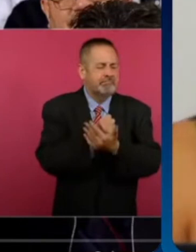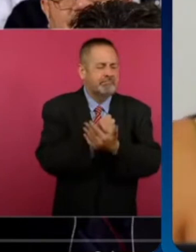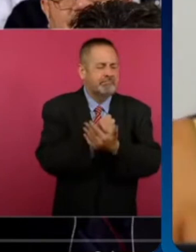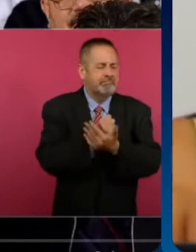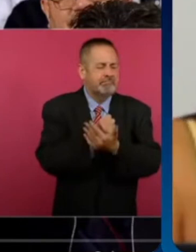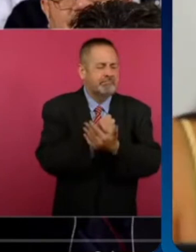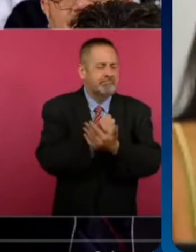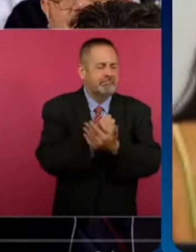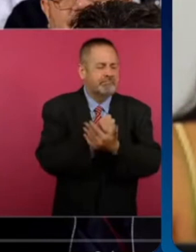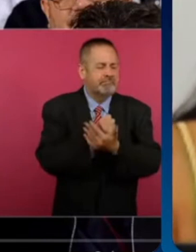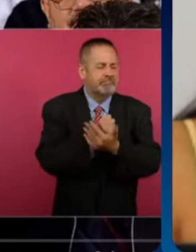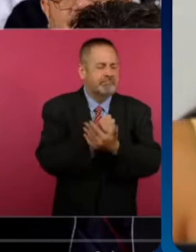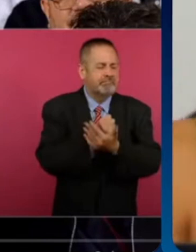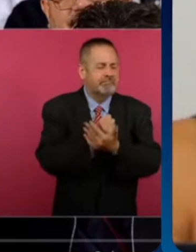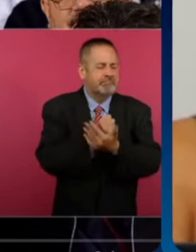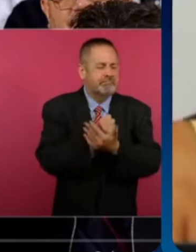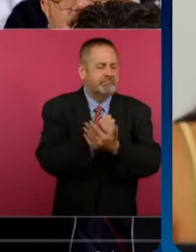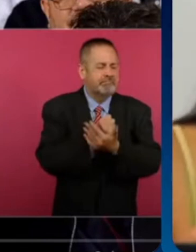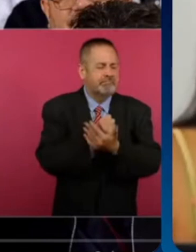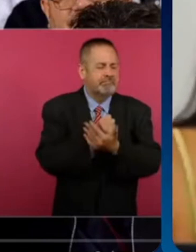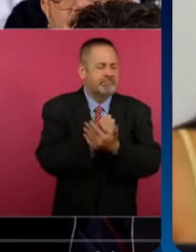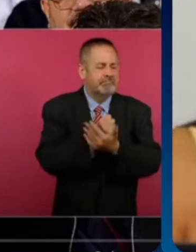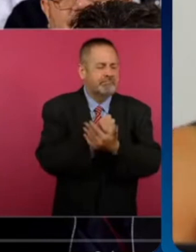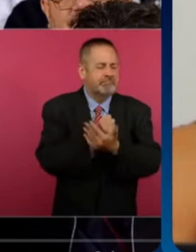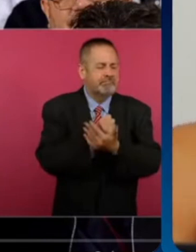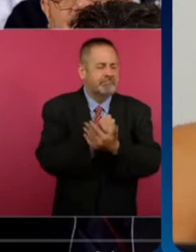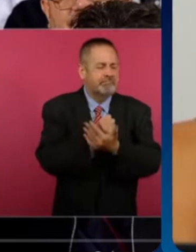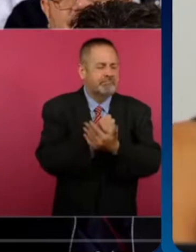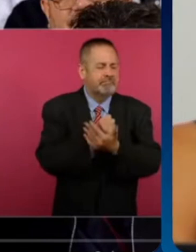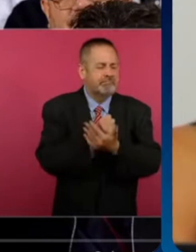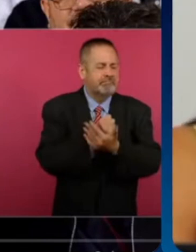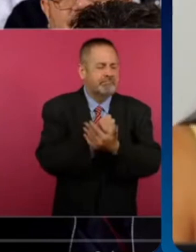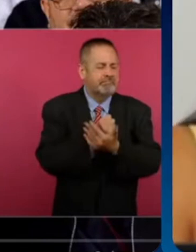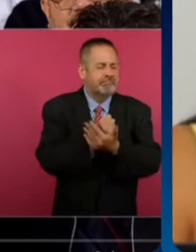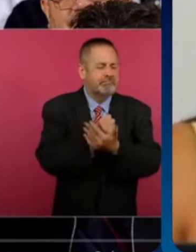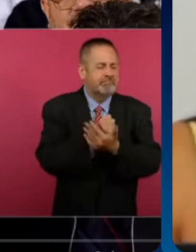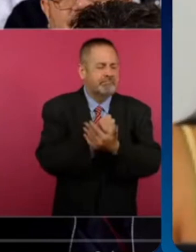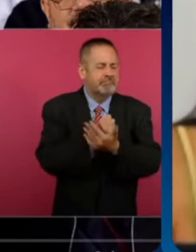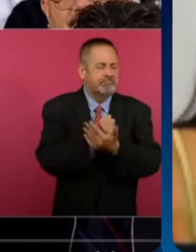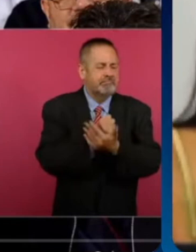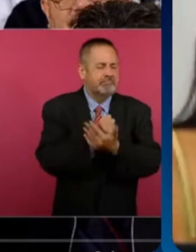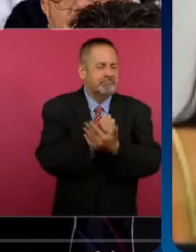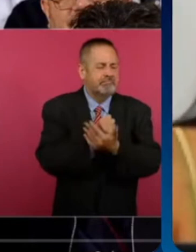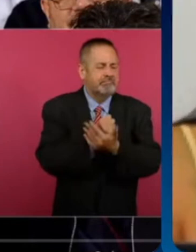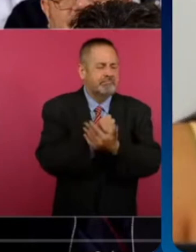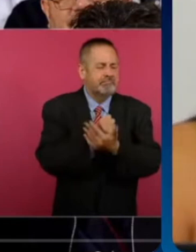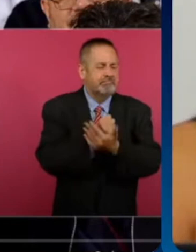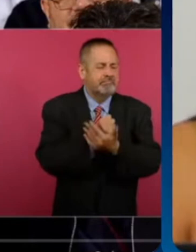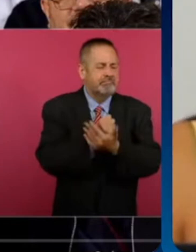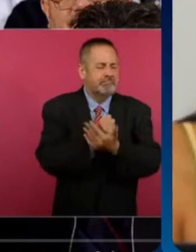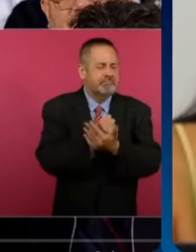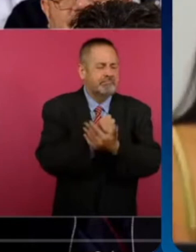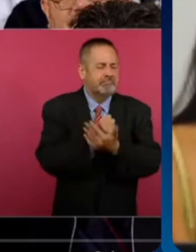denunció amenazas en su contra, como también lo señalamos nosotros la semana pasada por parte del INE, pero